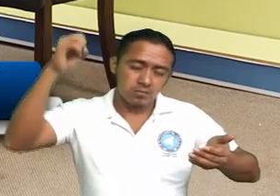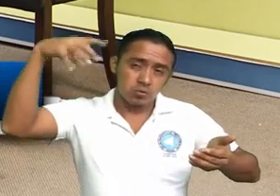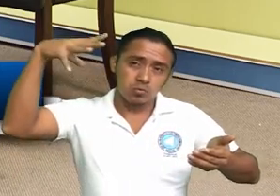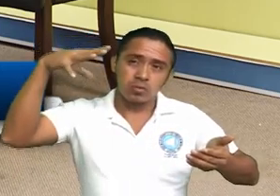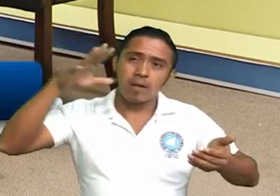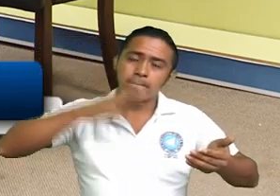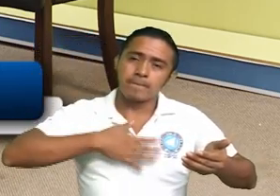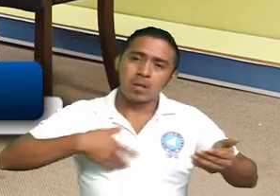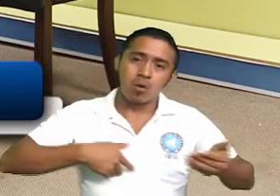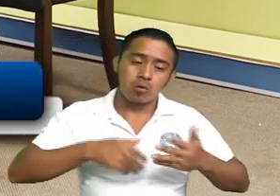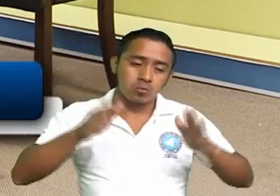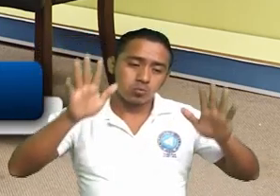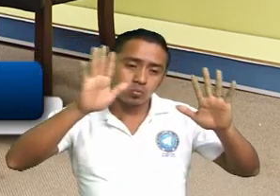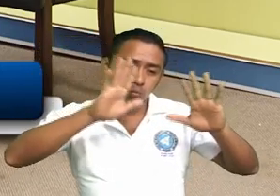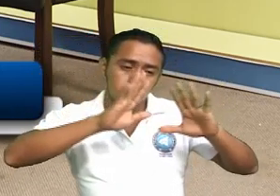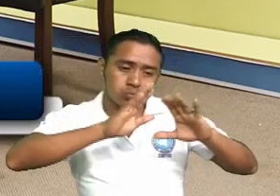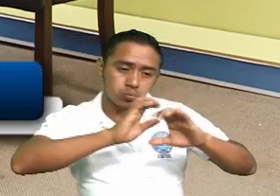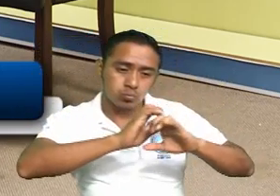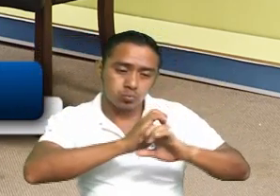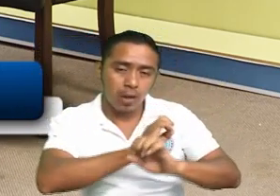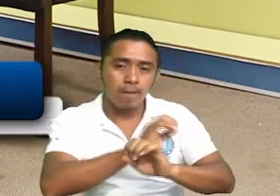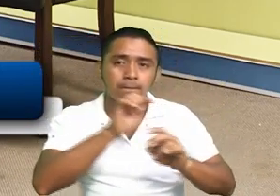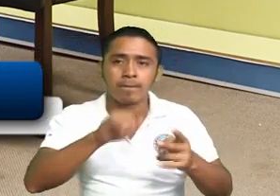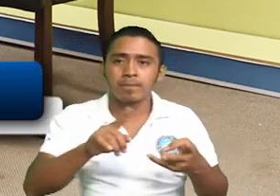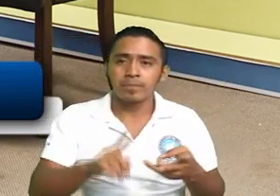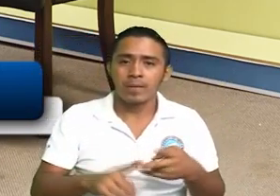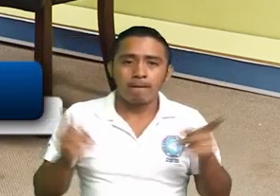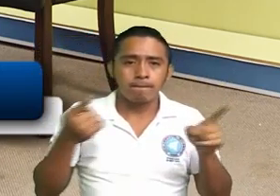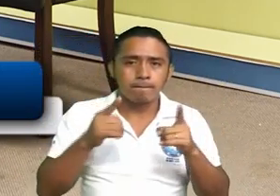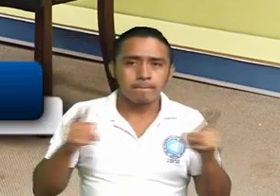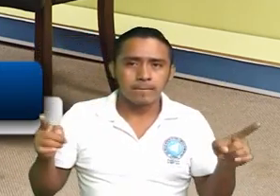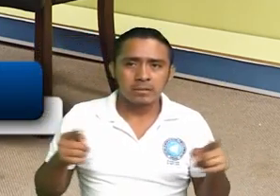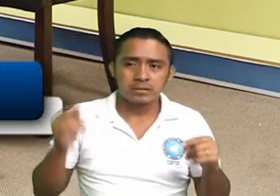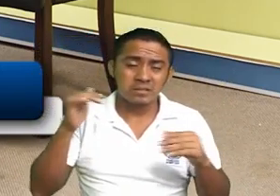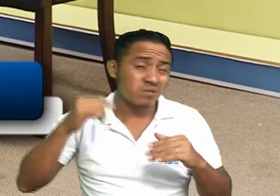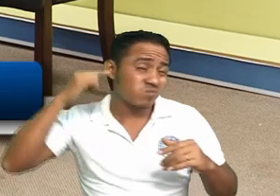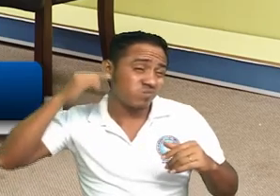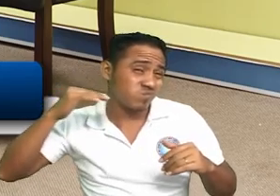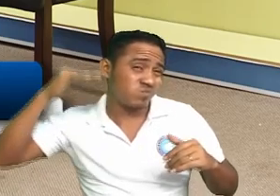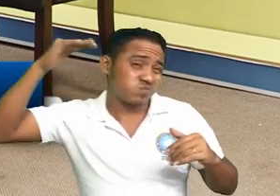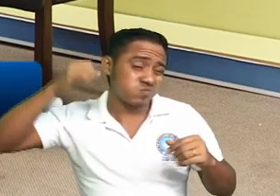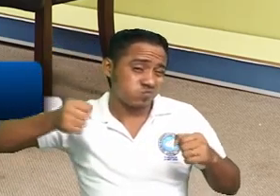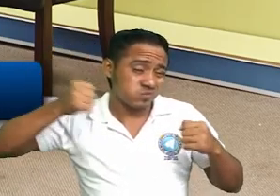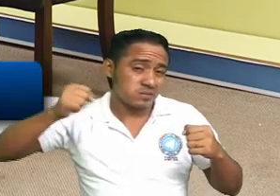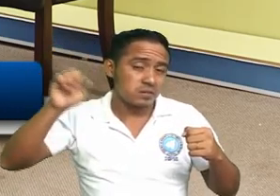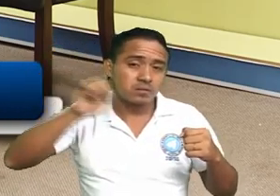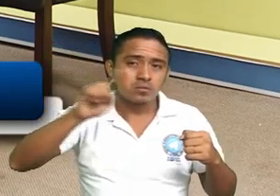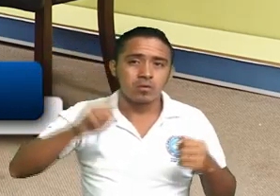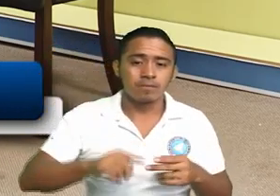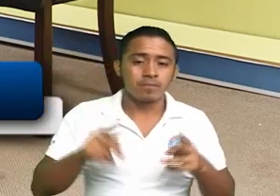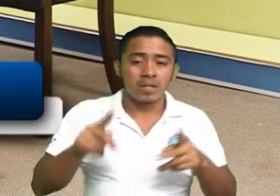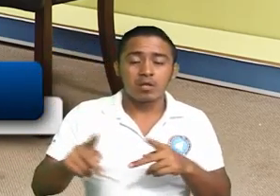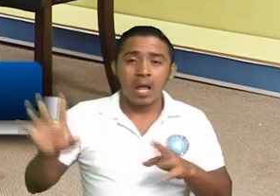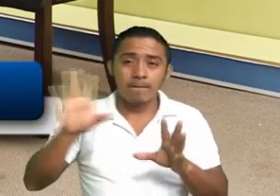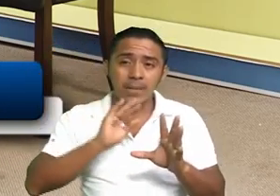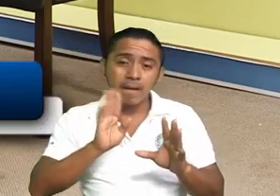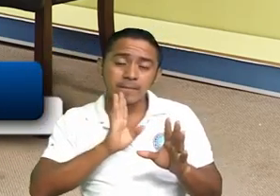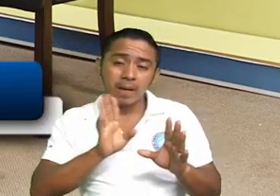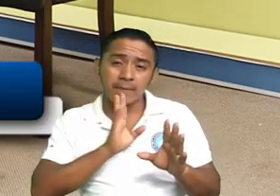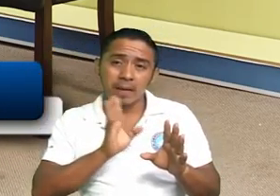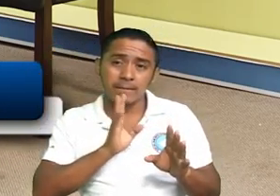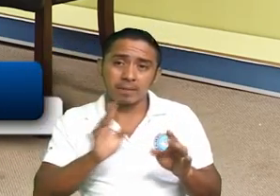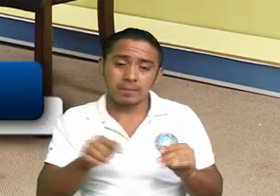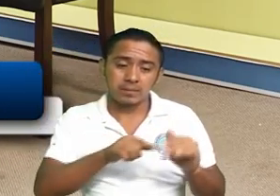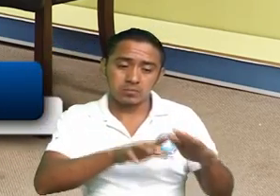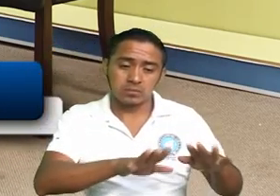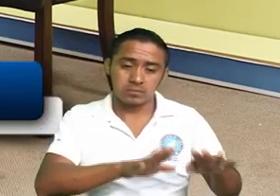es fotosensible. Fotosensible significa de que la luz lo molesta, porque está acostumbrado a un ambiente oscuro en tu vientre, en